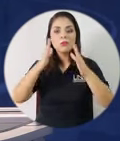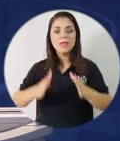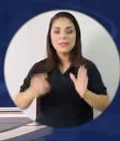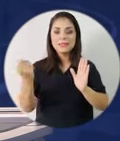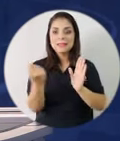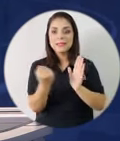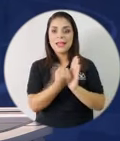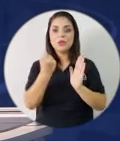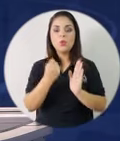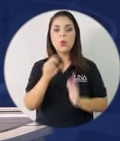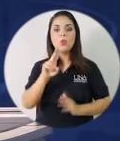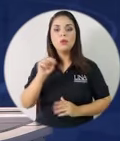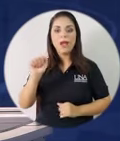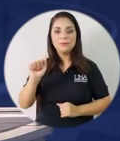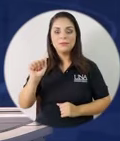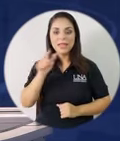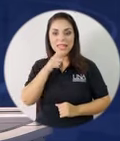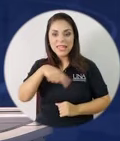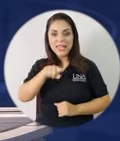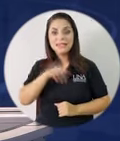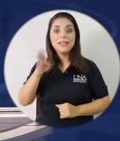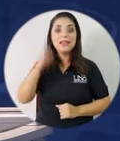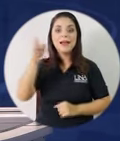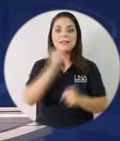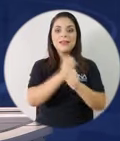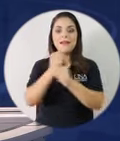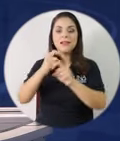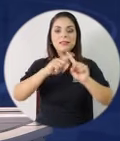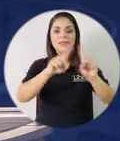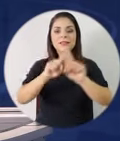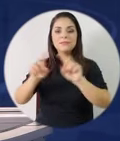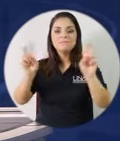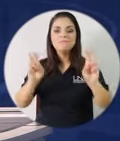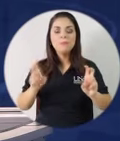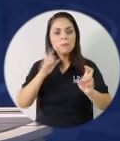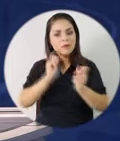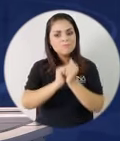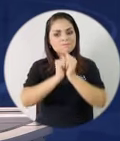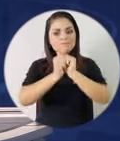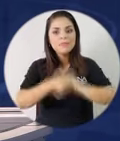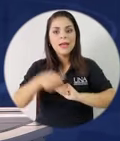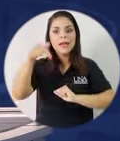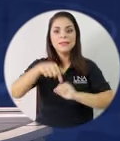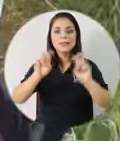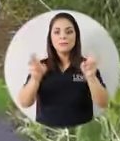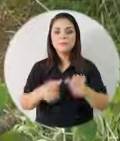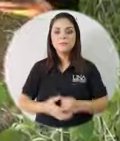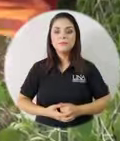UNA, quienes irán a trabajar en diferentes campos para generar cambios tan necesarios en este tema.